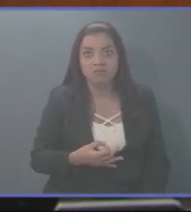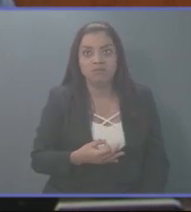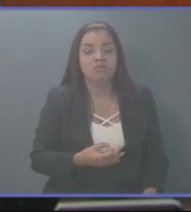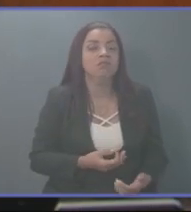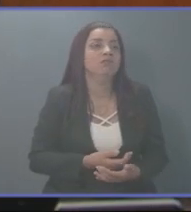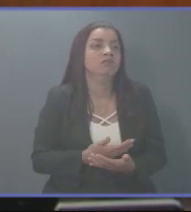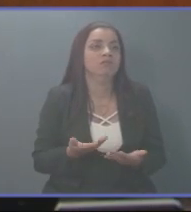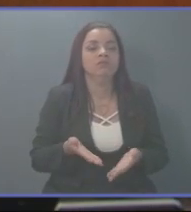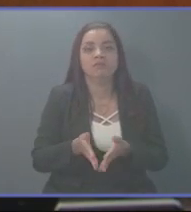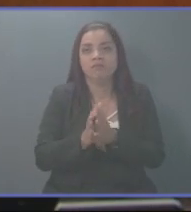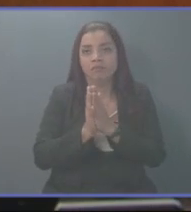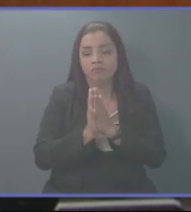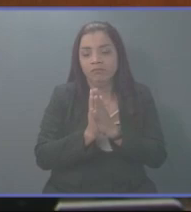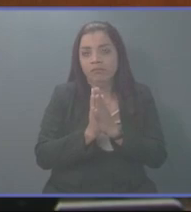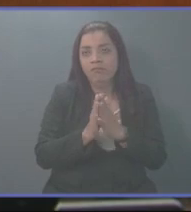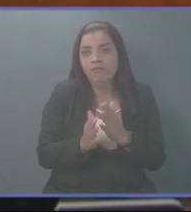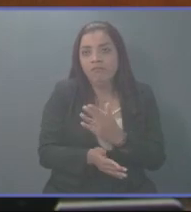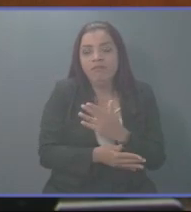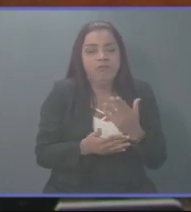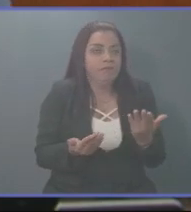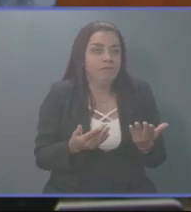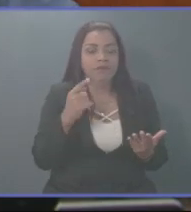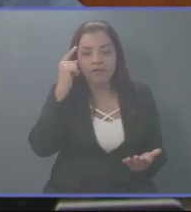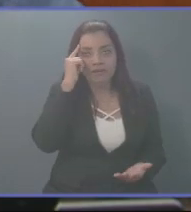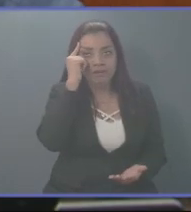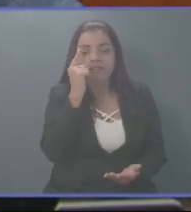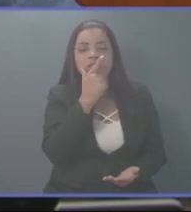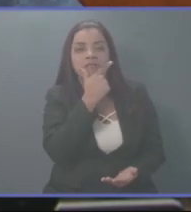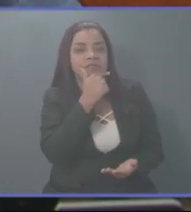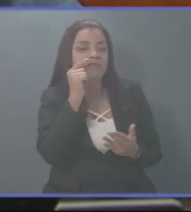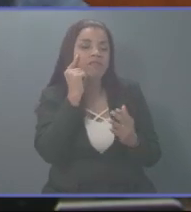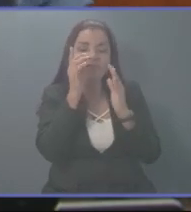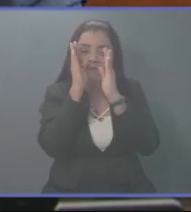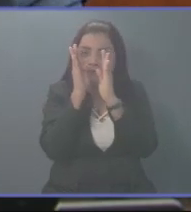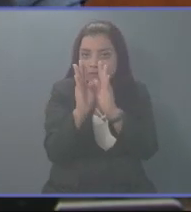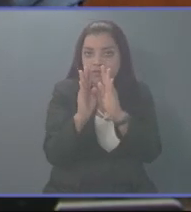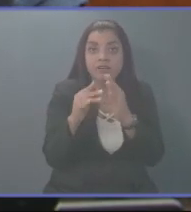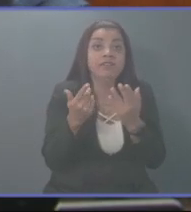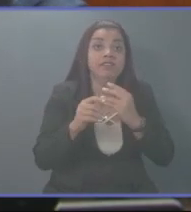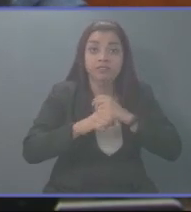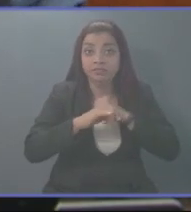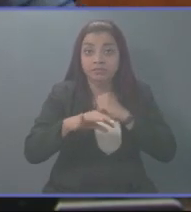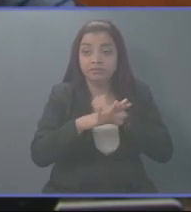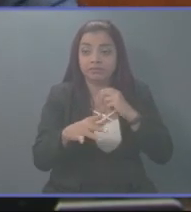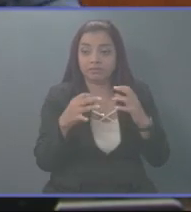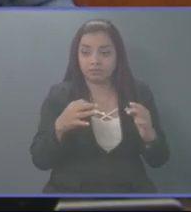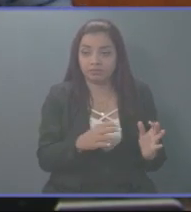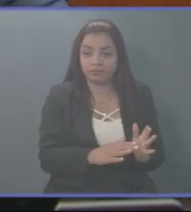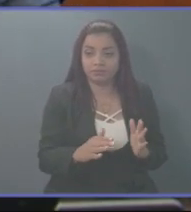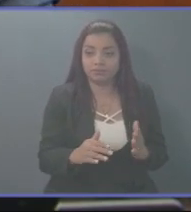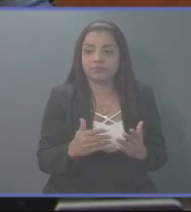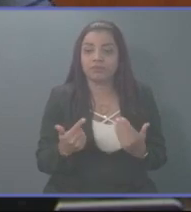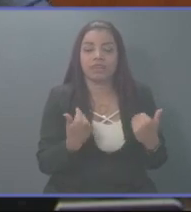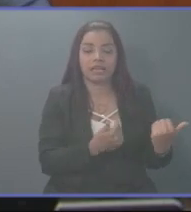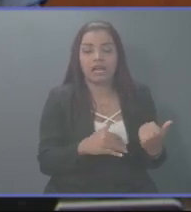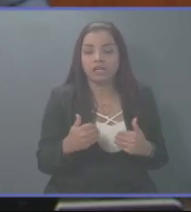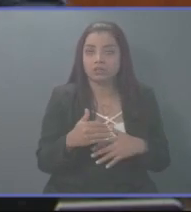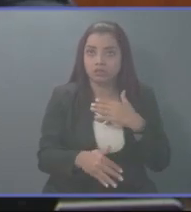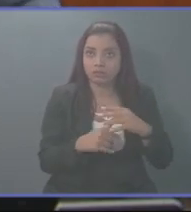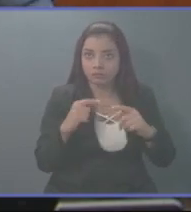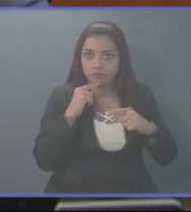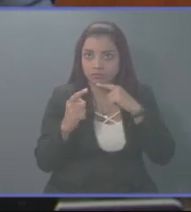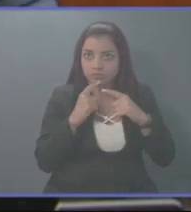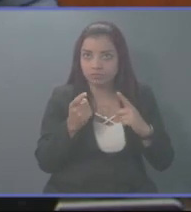a solicitar y recibir asistencia jurídica en la promoción con la debida diligencia de las acciones administrativas